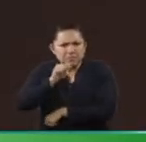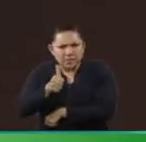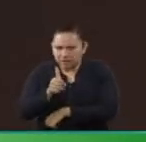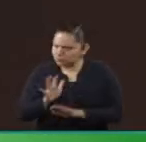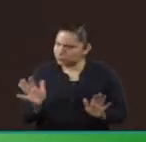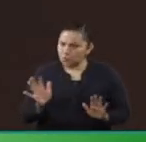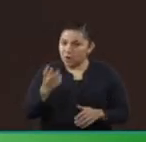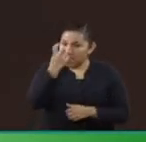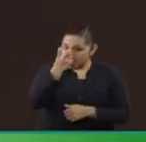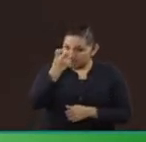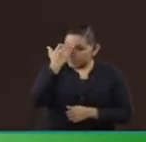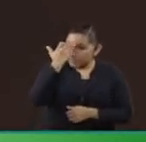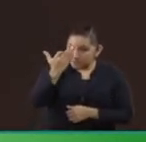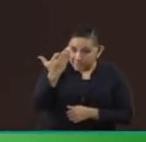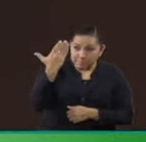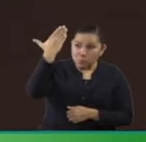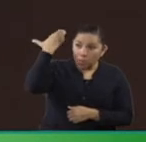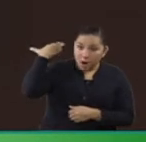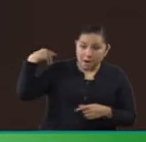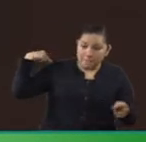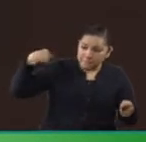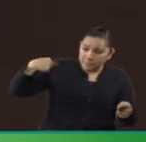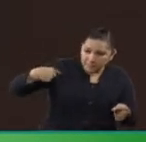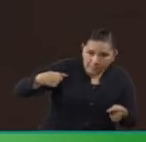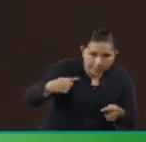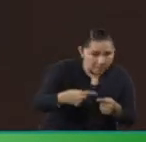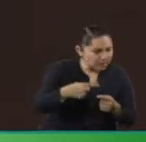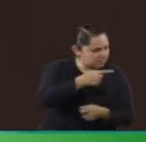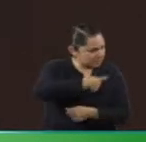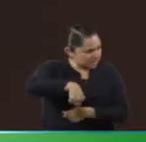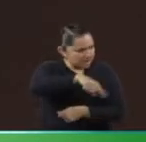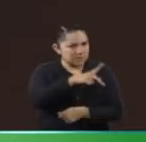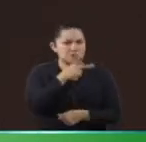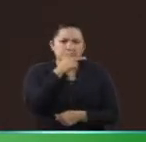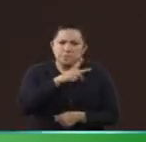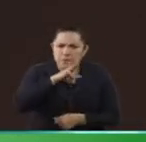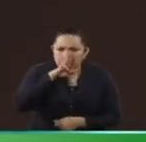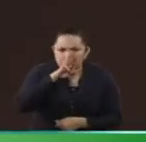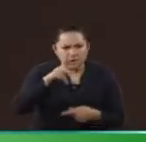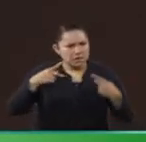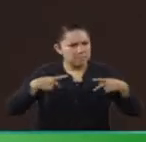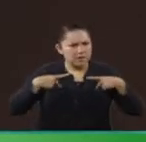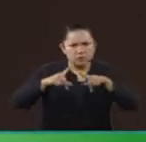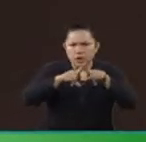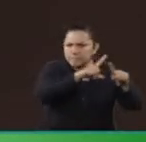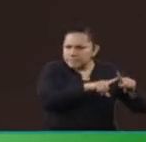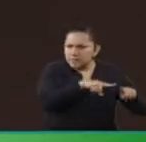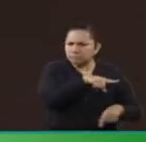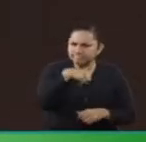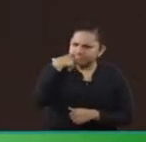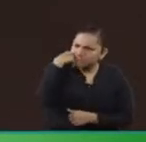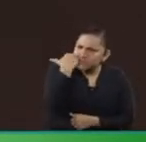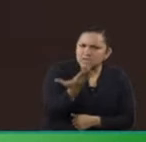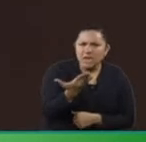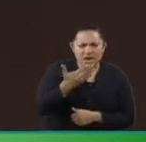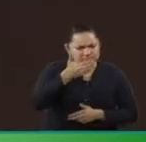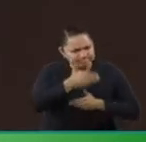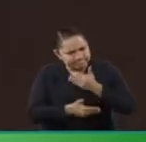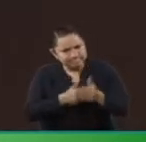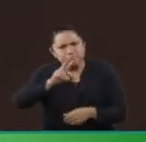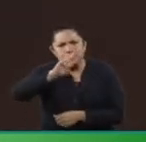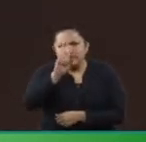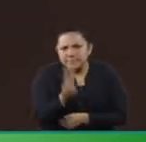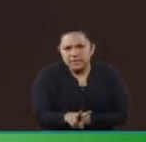las madres y padres de los estudiantes se han vuelto incansables en la lucha por la búsqueda de la verdad y la justicia Ayotzinapa